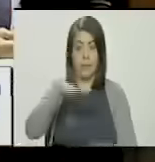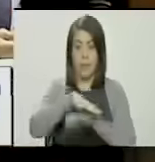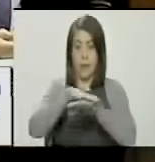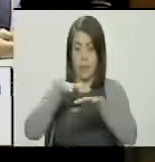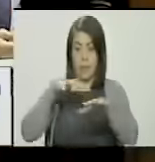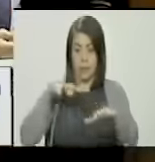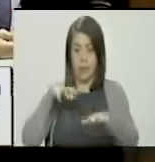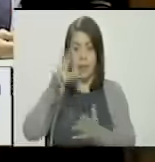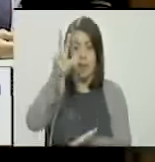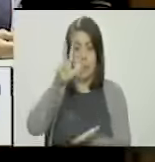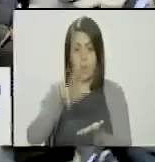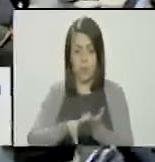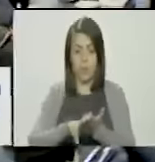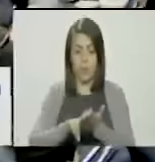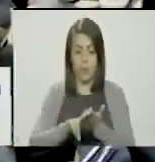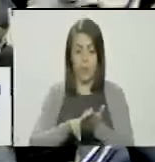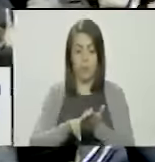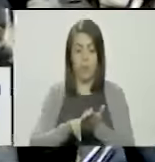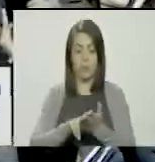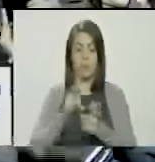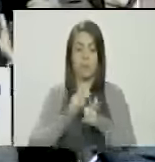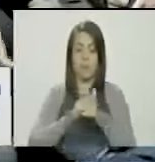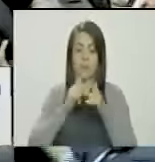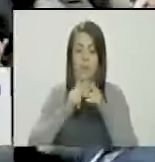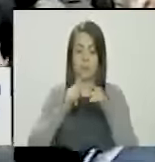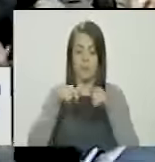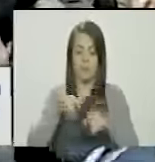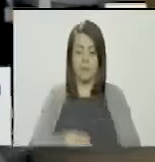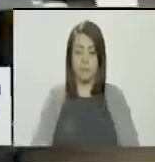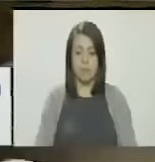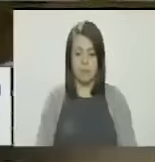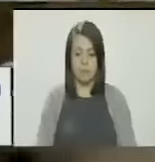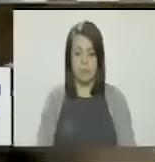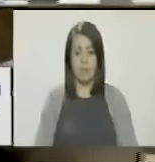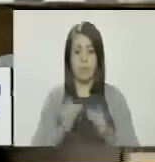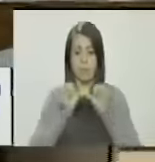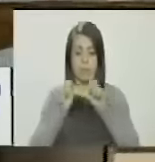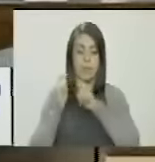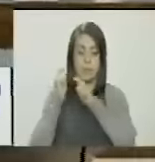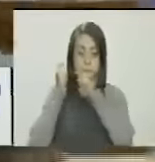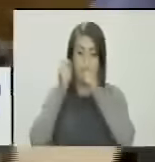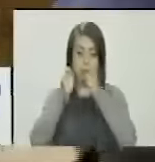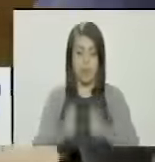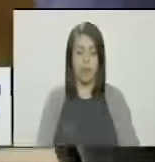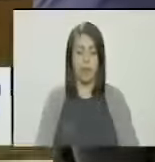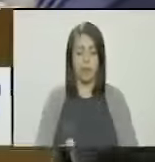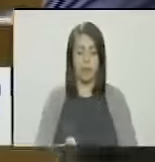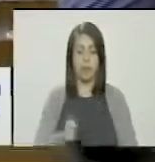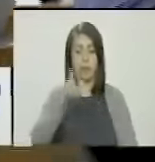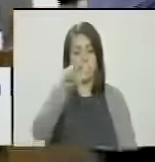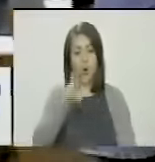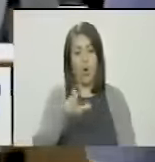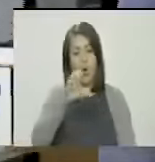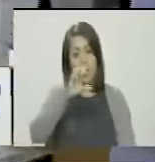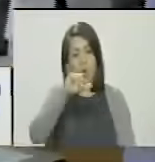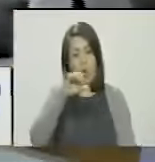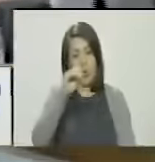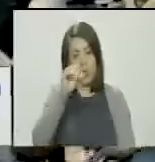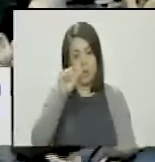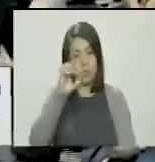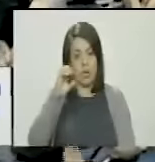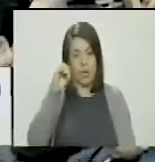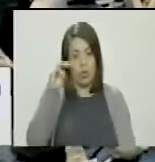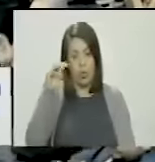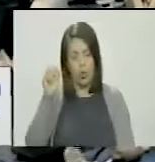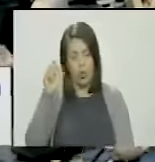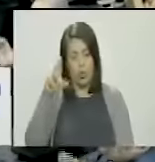Mayoría evidente. Aprobado. En consecuencia, queda designado el ciudadano José Omar